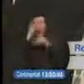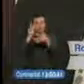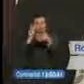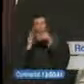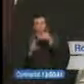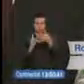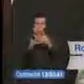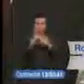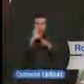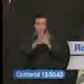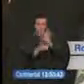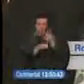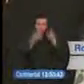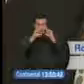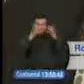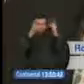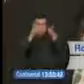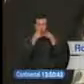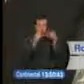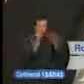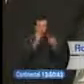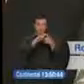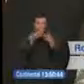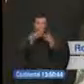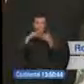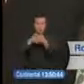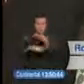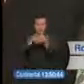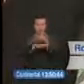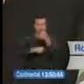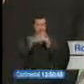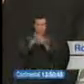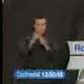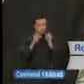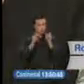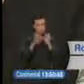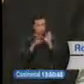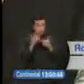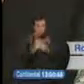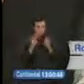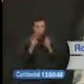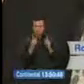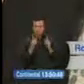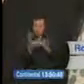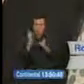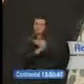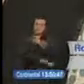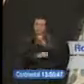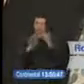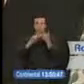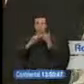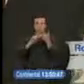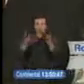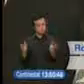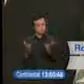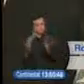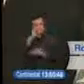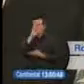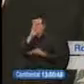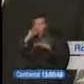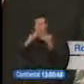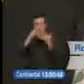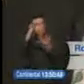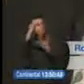son la corrupción en el sector público, la lucha contra la impunidad, la promoción de la transparencia, la educación,